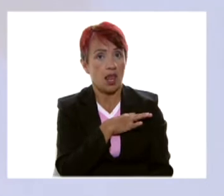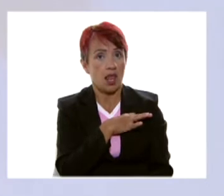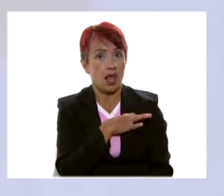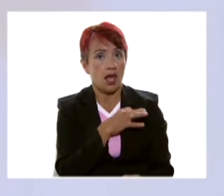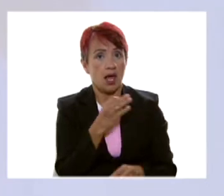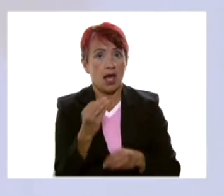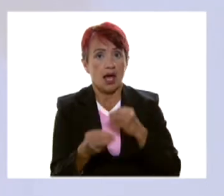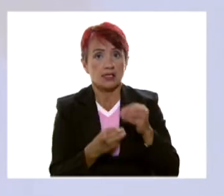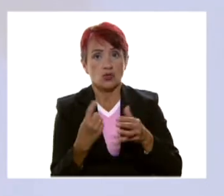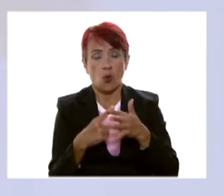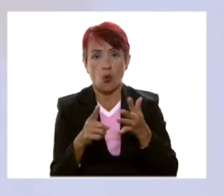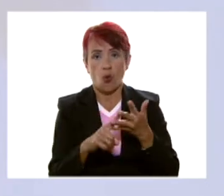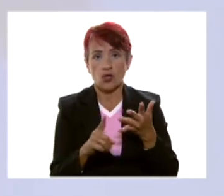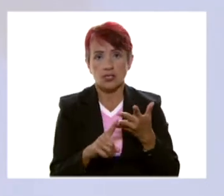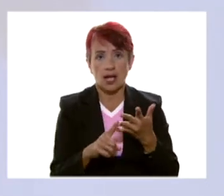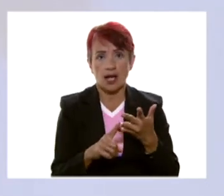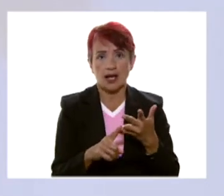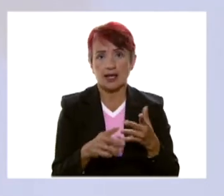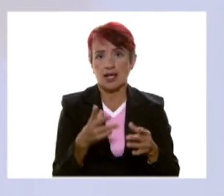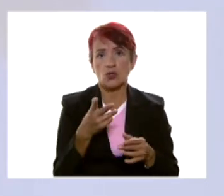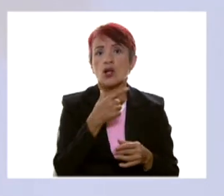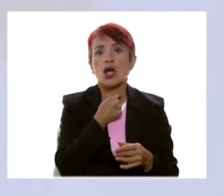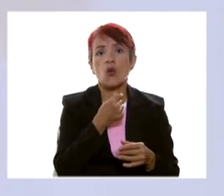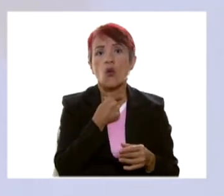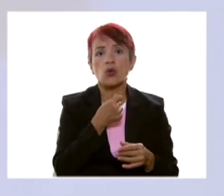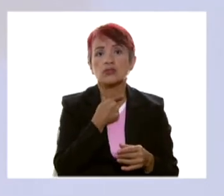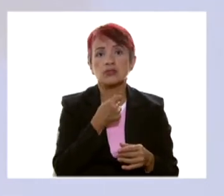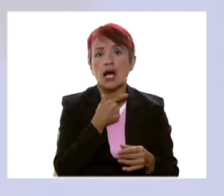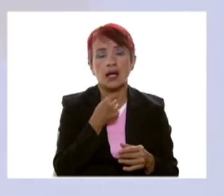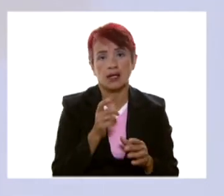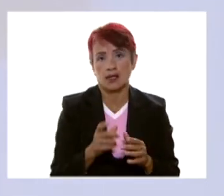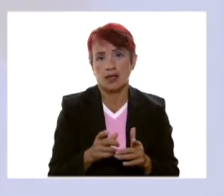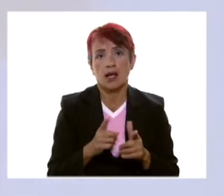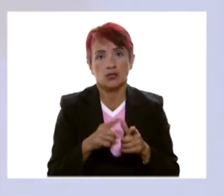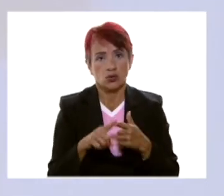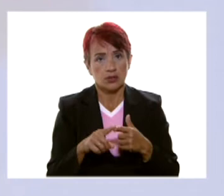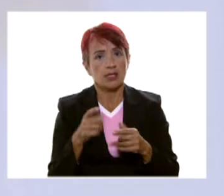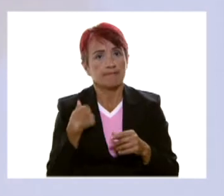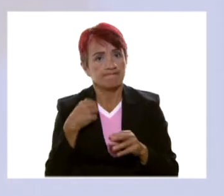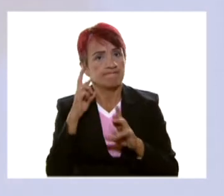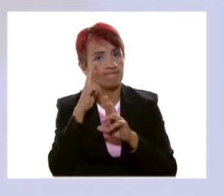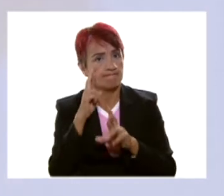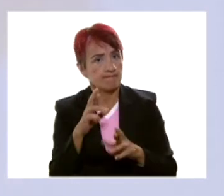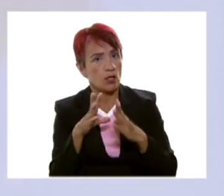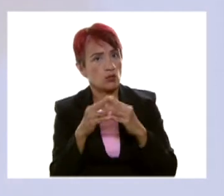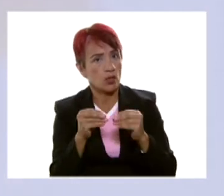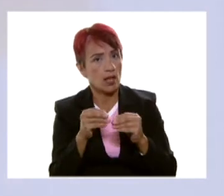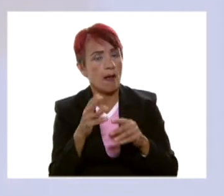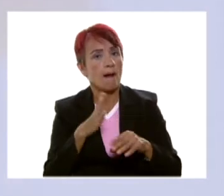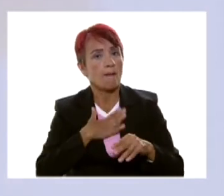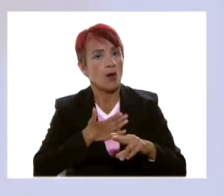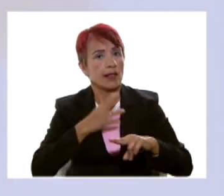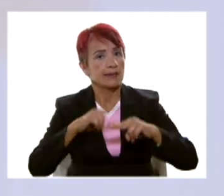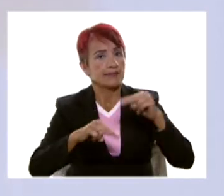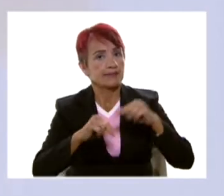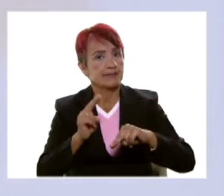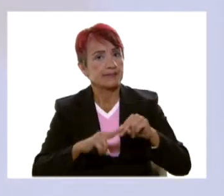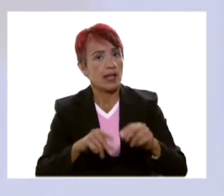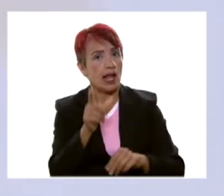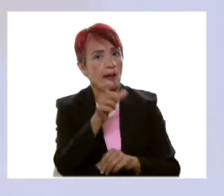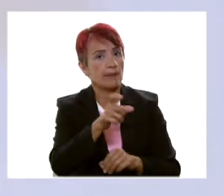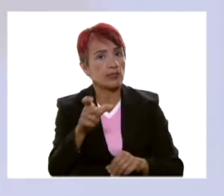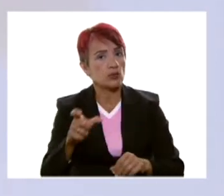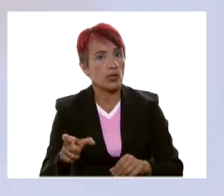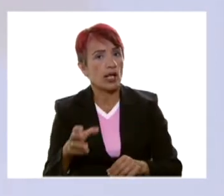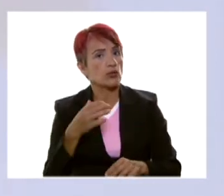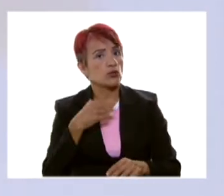cosas que sean injustas para ciertas personas porque podemos dañar a la persona. Nunca sabemos qué lleva a